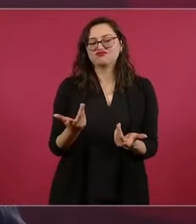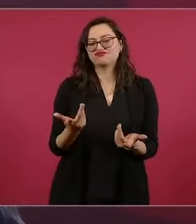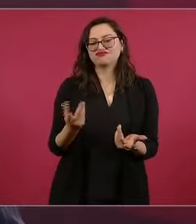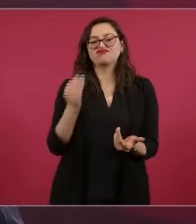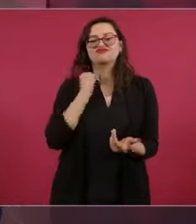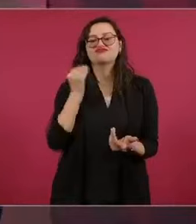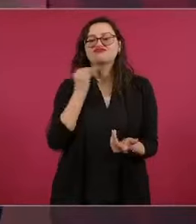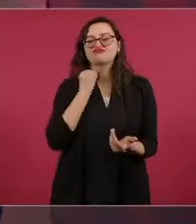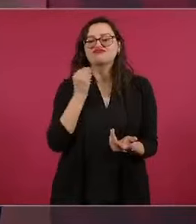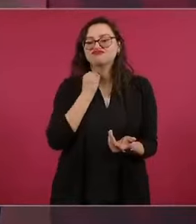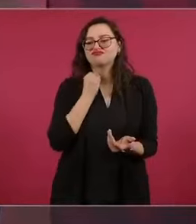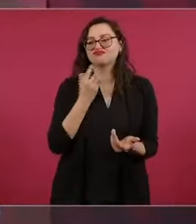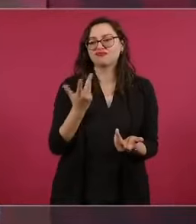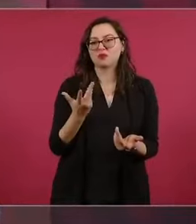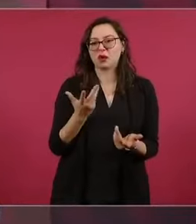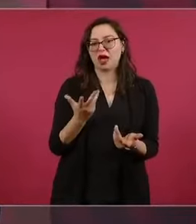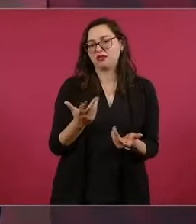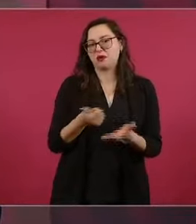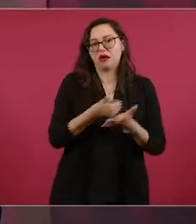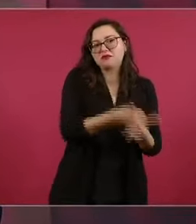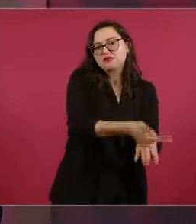coyotaje,